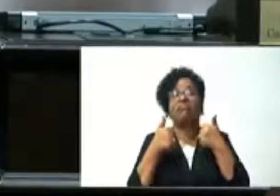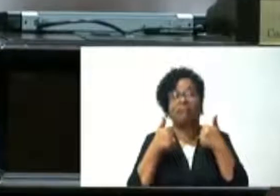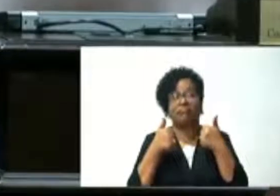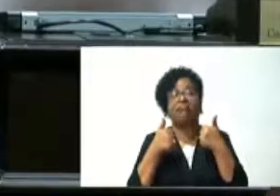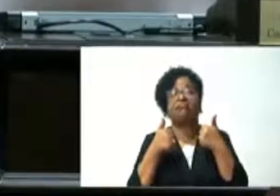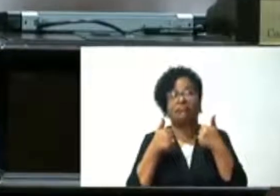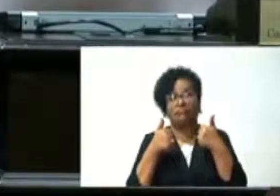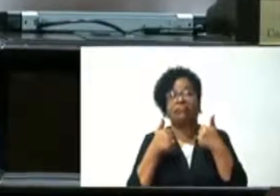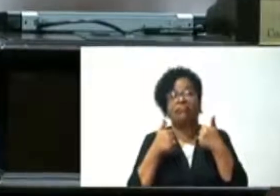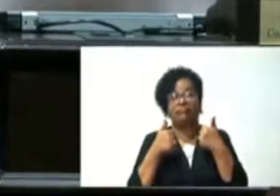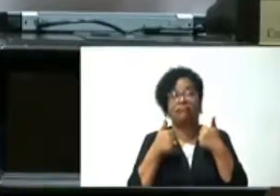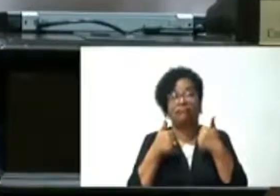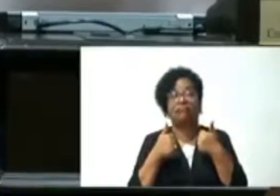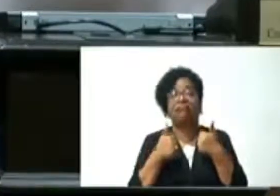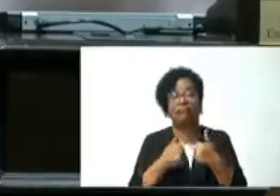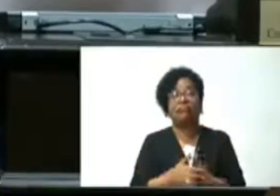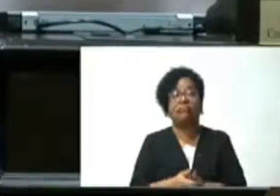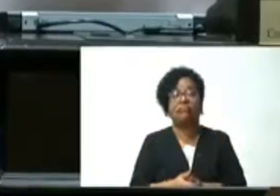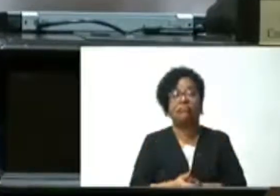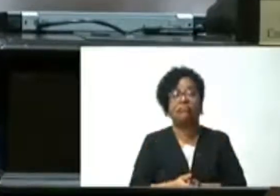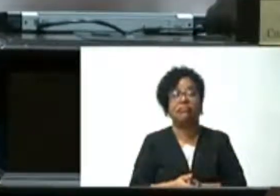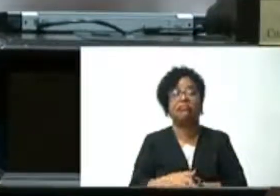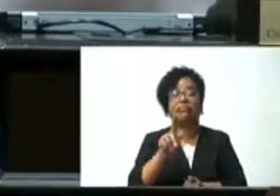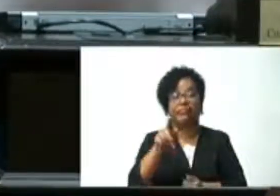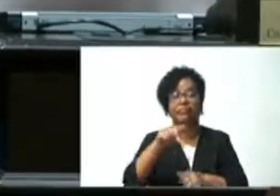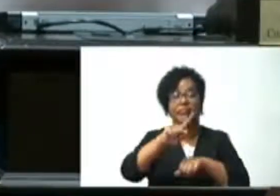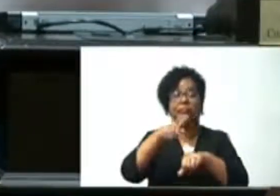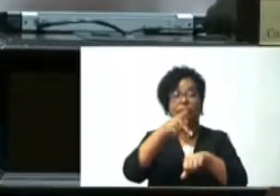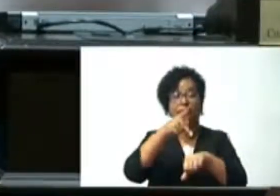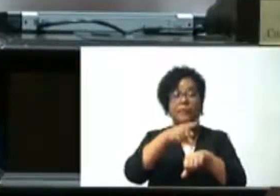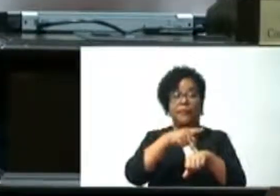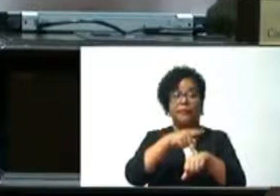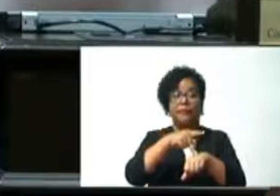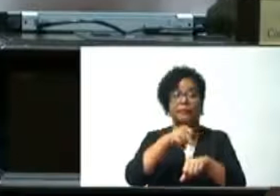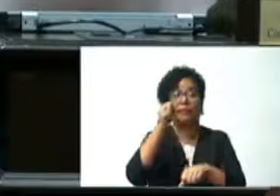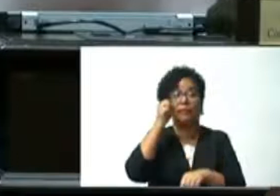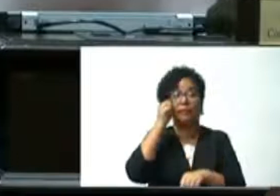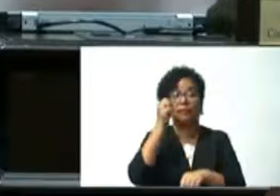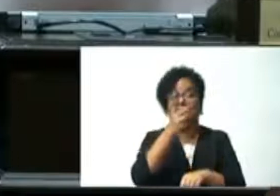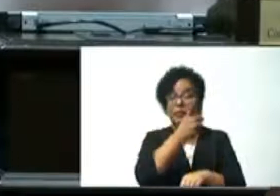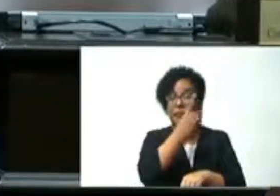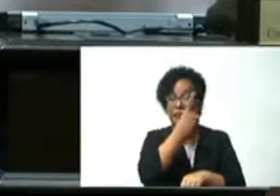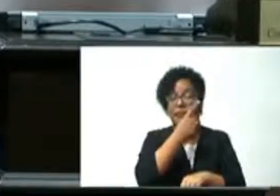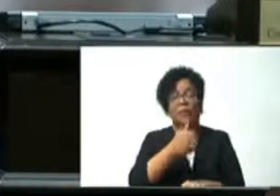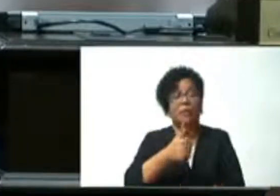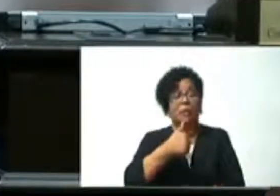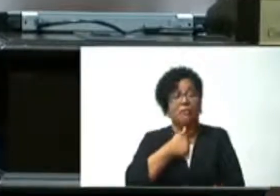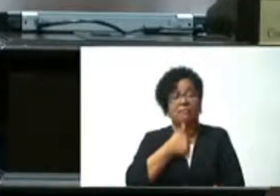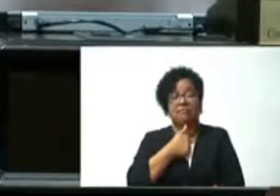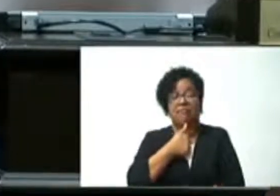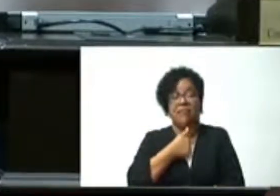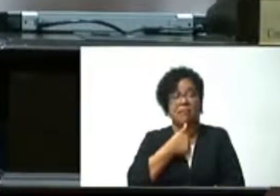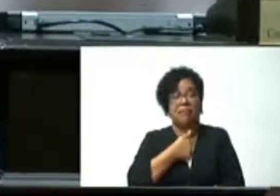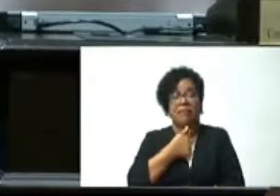de la provincia de Santo Domingo en el caso personal yo no me permitiría Un día como hoy